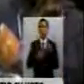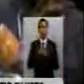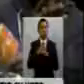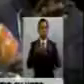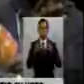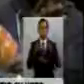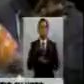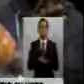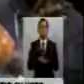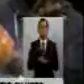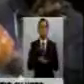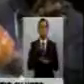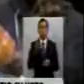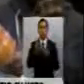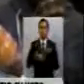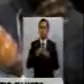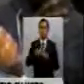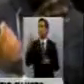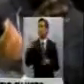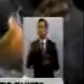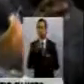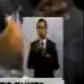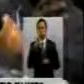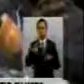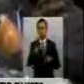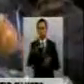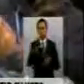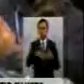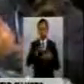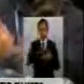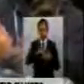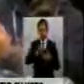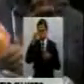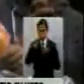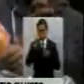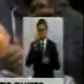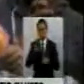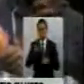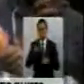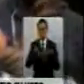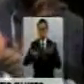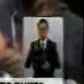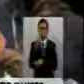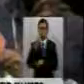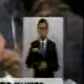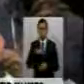da. En otras partes del mundo se les niega ese derecho a la gente a elegir jueces. Aquí en Bolivia lo